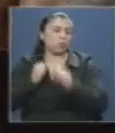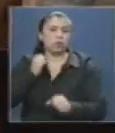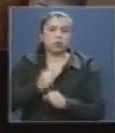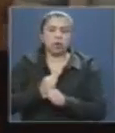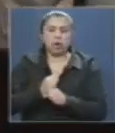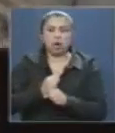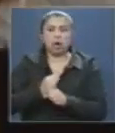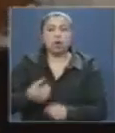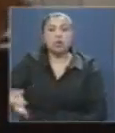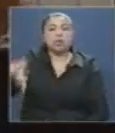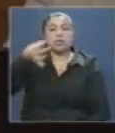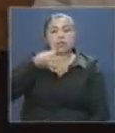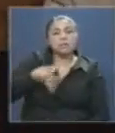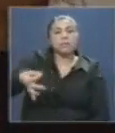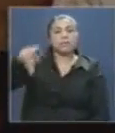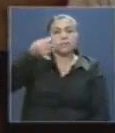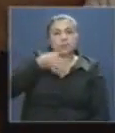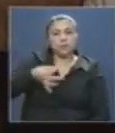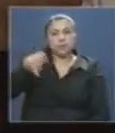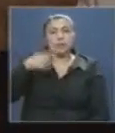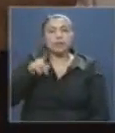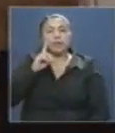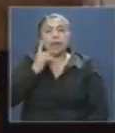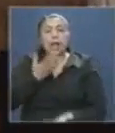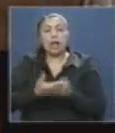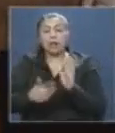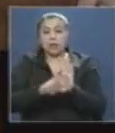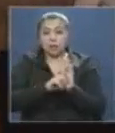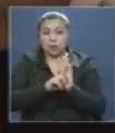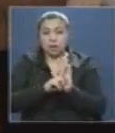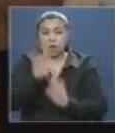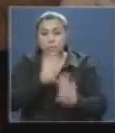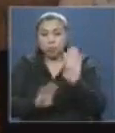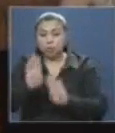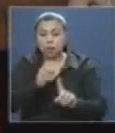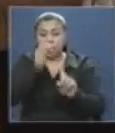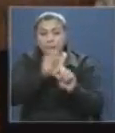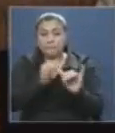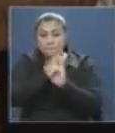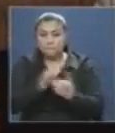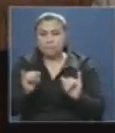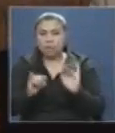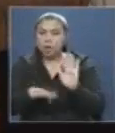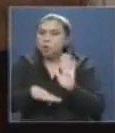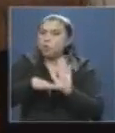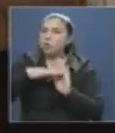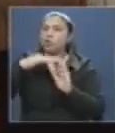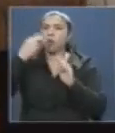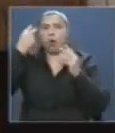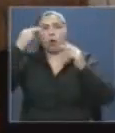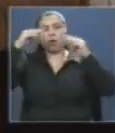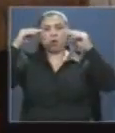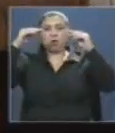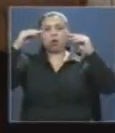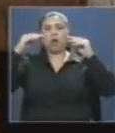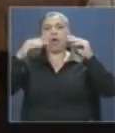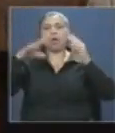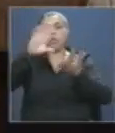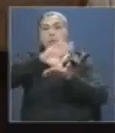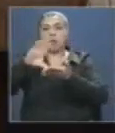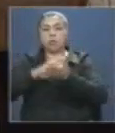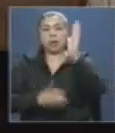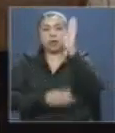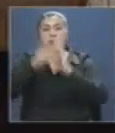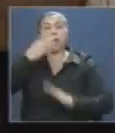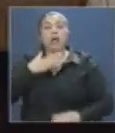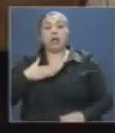viene recomendando que tengamos una legislación de protección de datos a la altura de los países desarrollados. Y